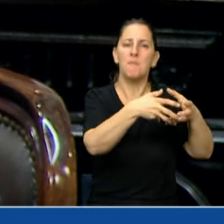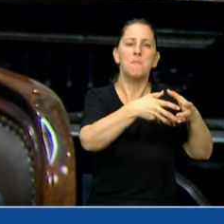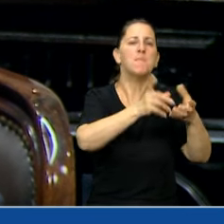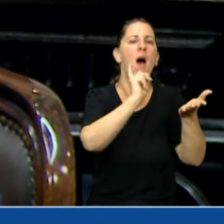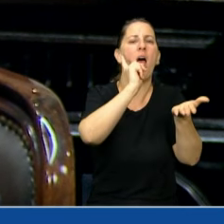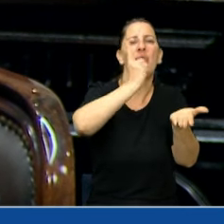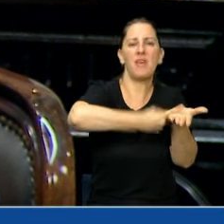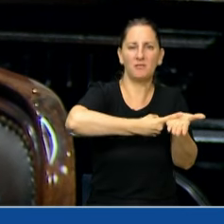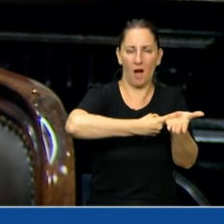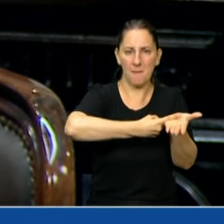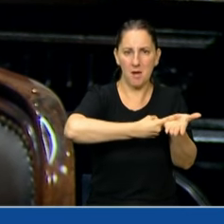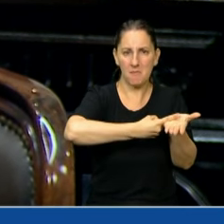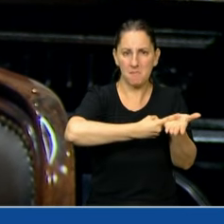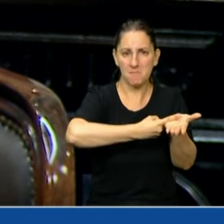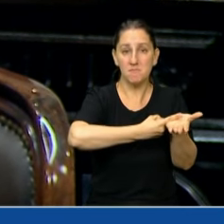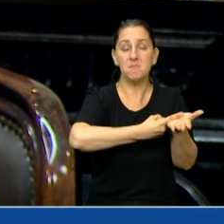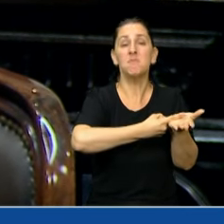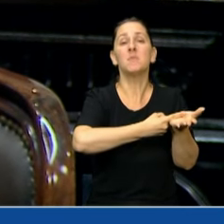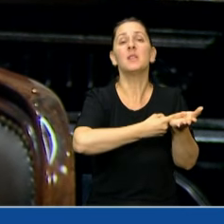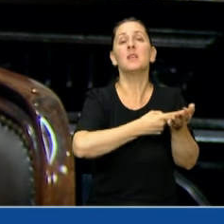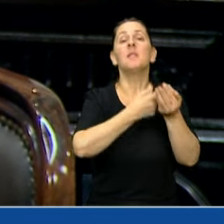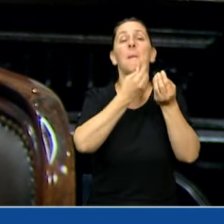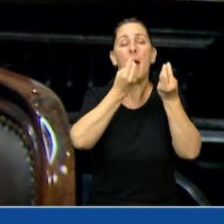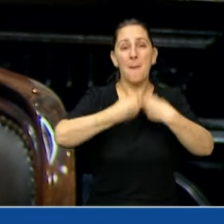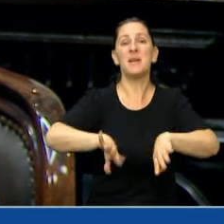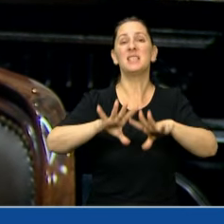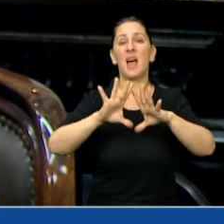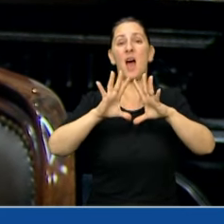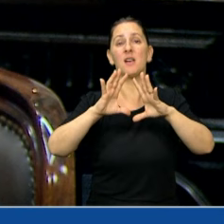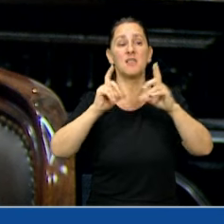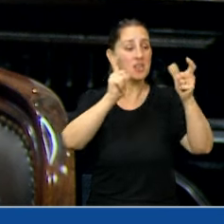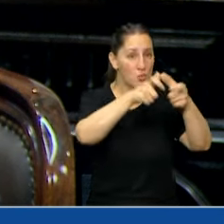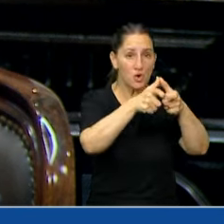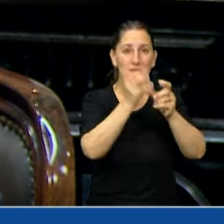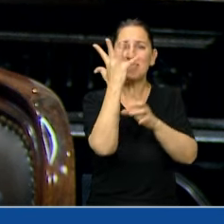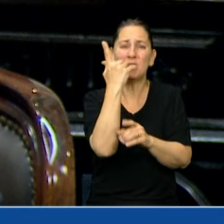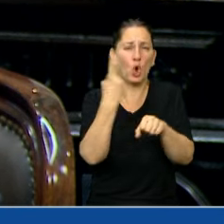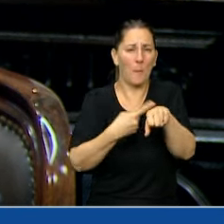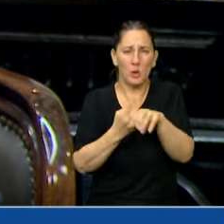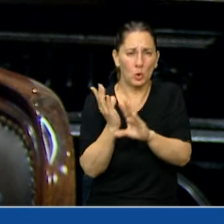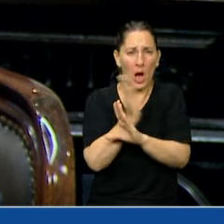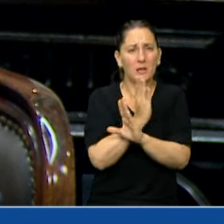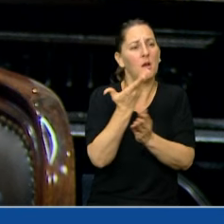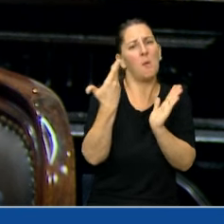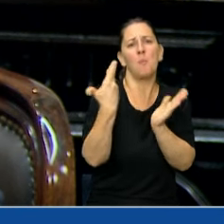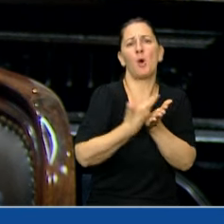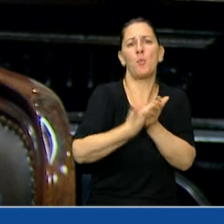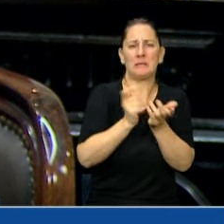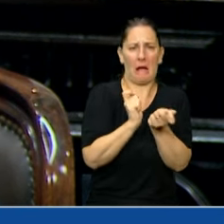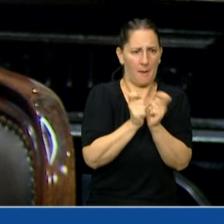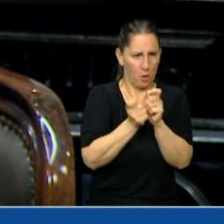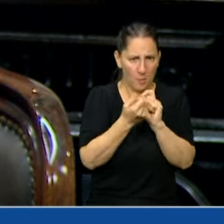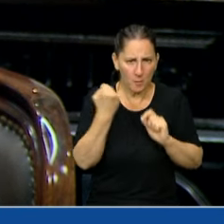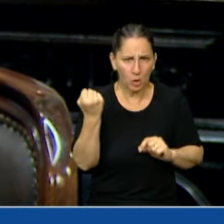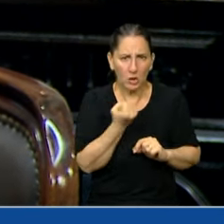dar dictamen y 5 minutos antes de comenzar la la reunión no nos Proponen cambios significativos donde